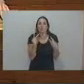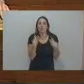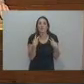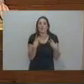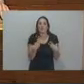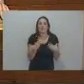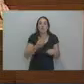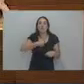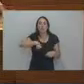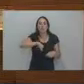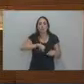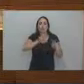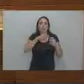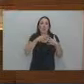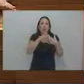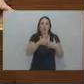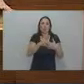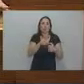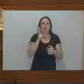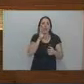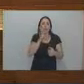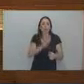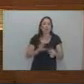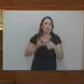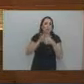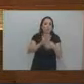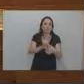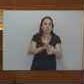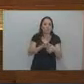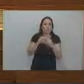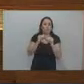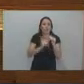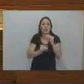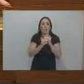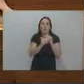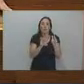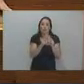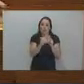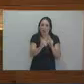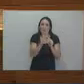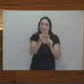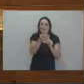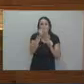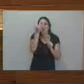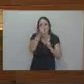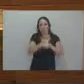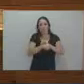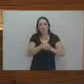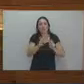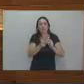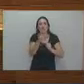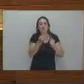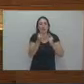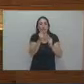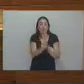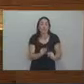la lucha contra la corrupción no va desligada de la igualdad social y creemos que hay medidas fiscales que no responden y que no favorecen